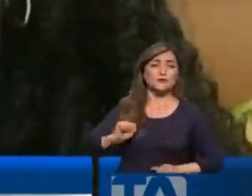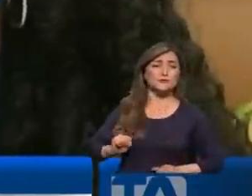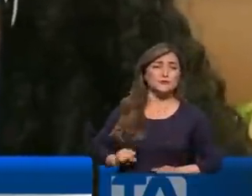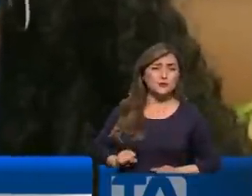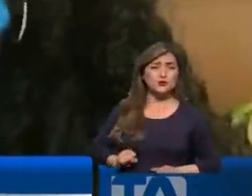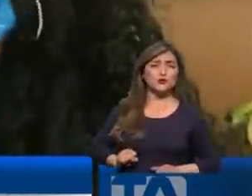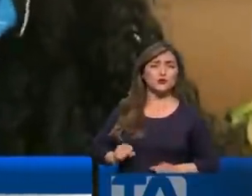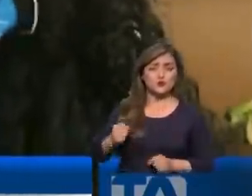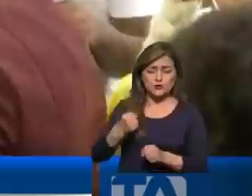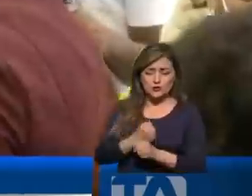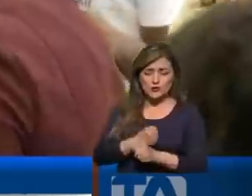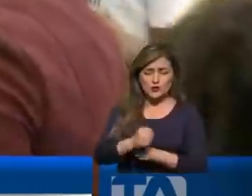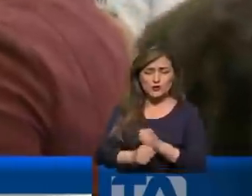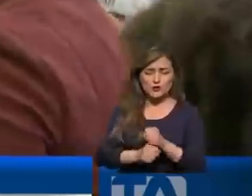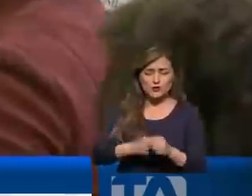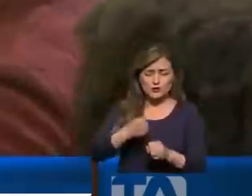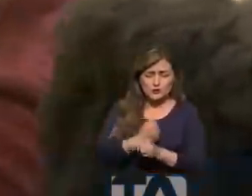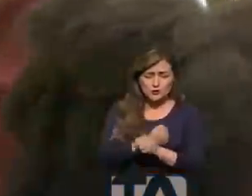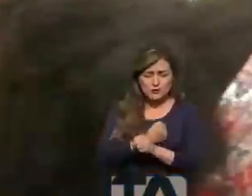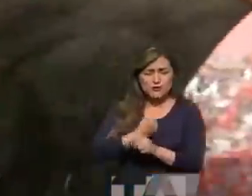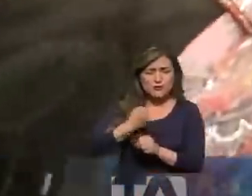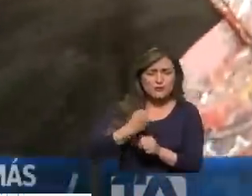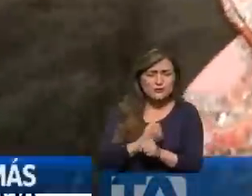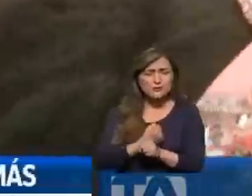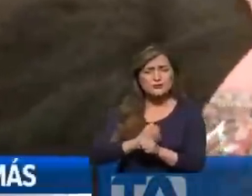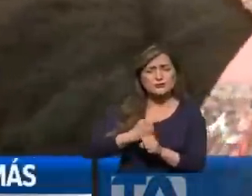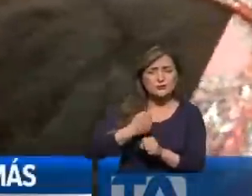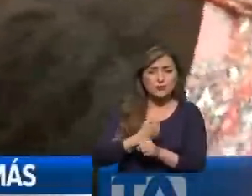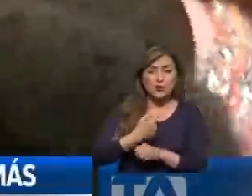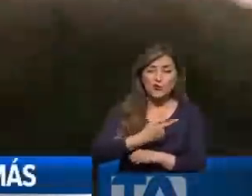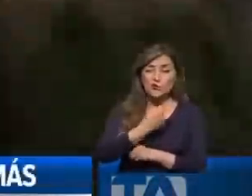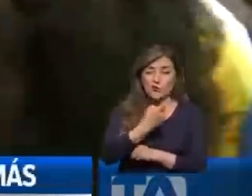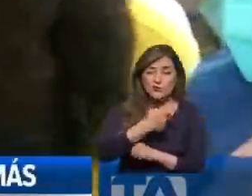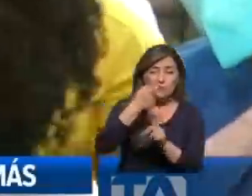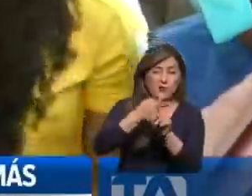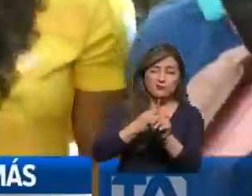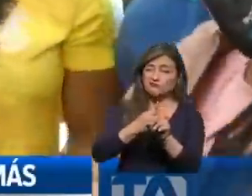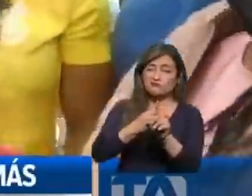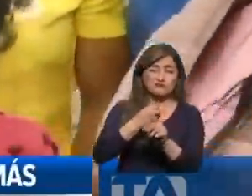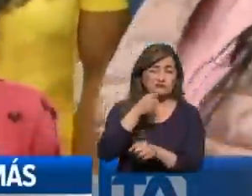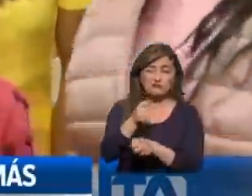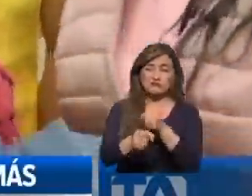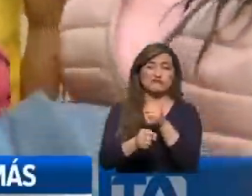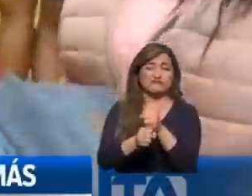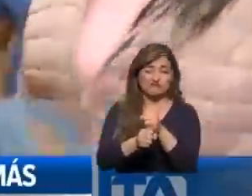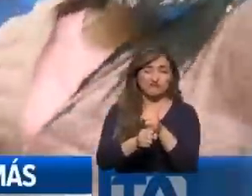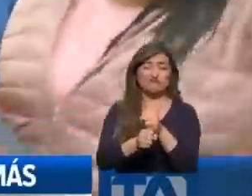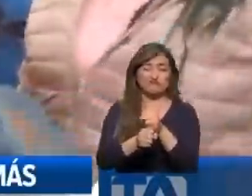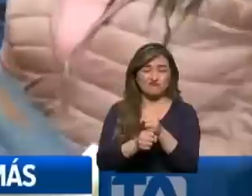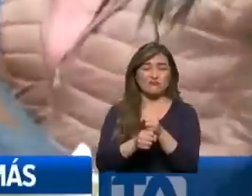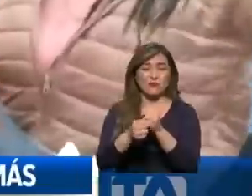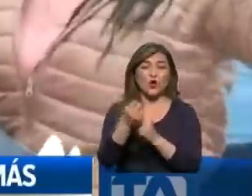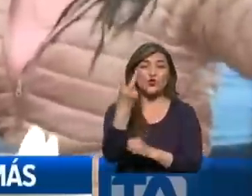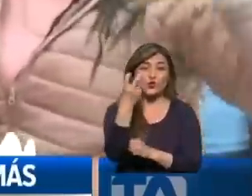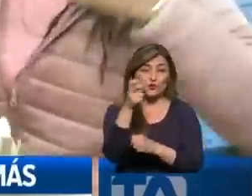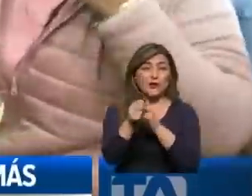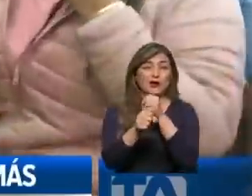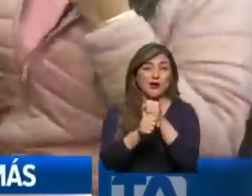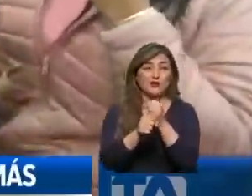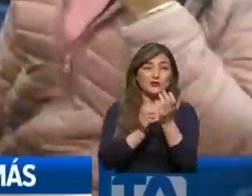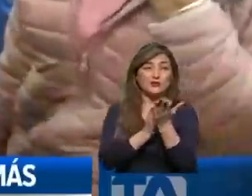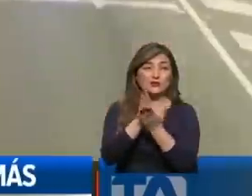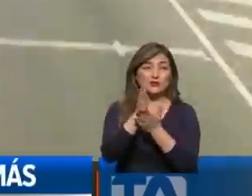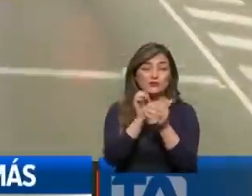que venimos trabajando para poder conseguir esto. Esto no es de días, no es de meses, es de muchos años. Ya son 12 años que llevo en esta